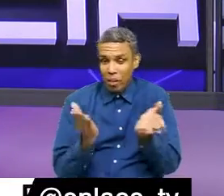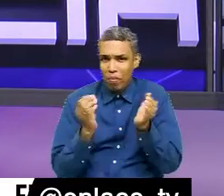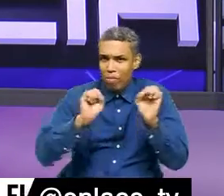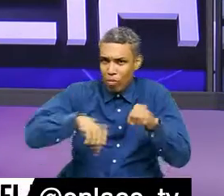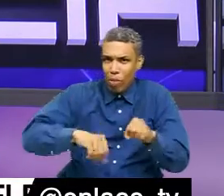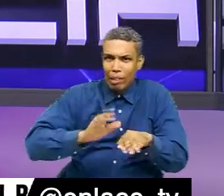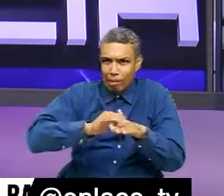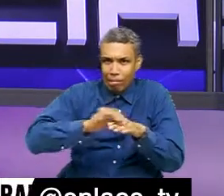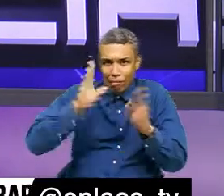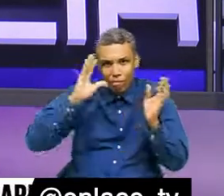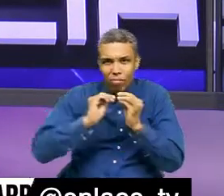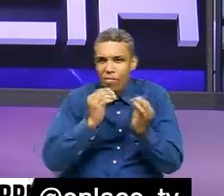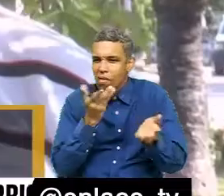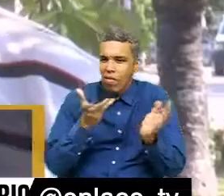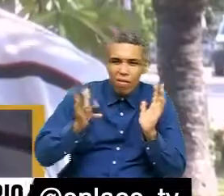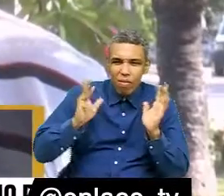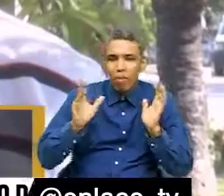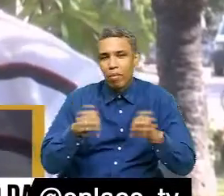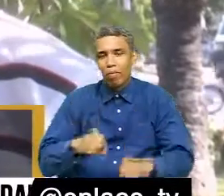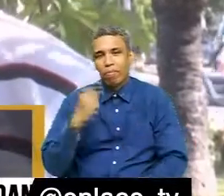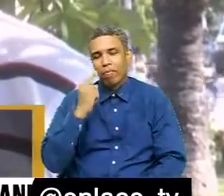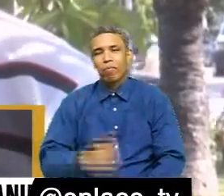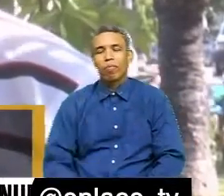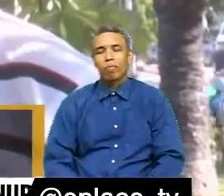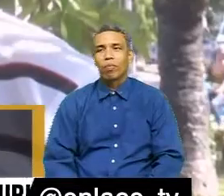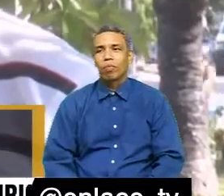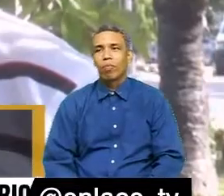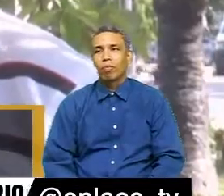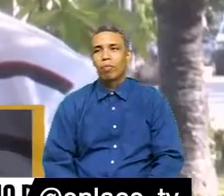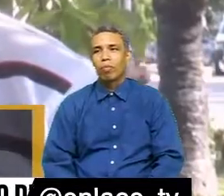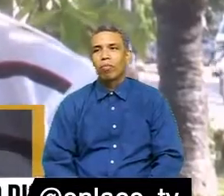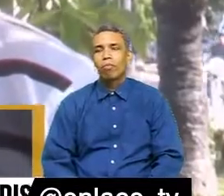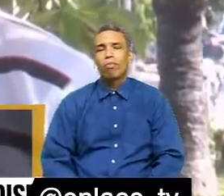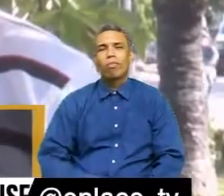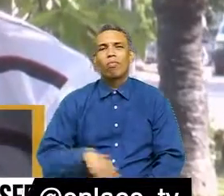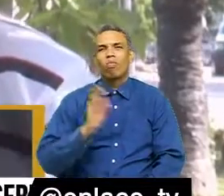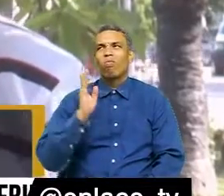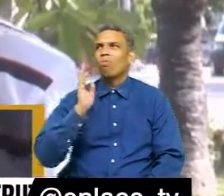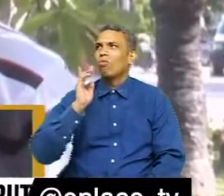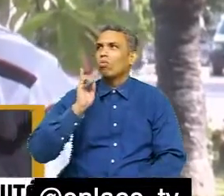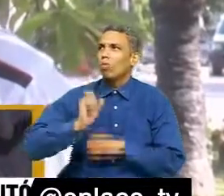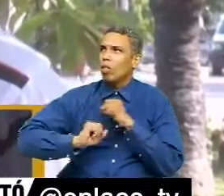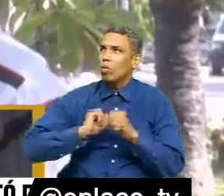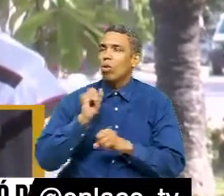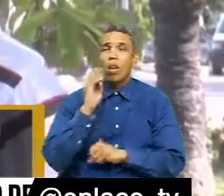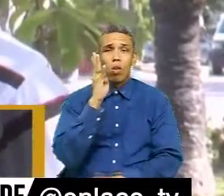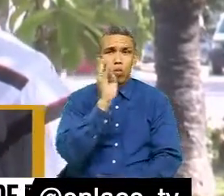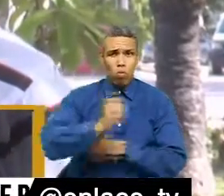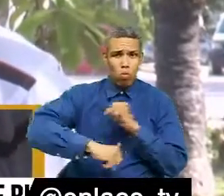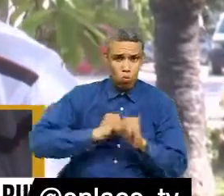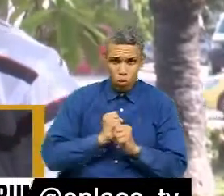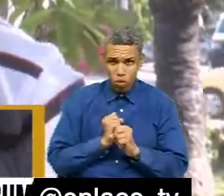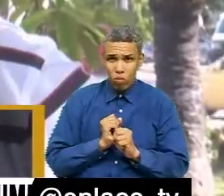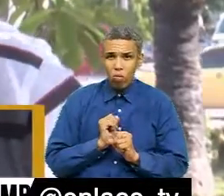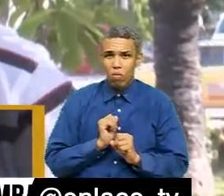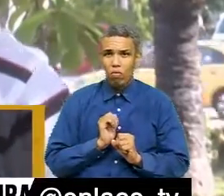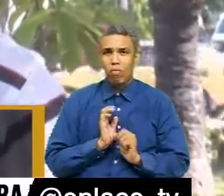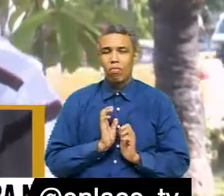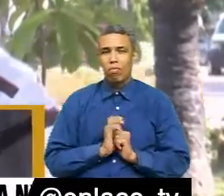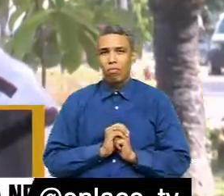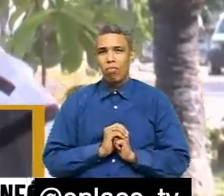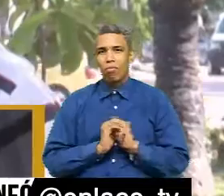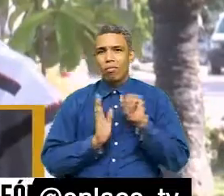compartan experiencias. Esta iniciativa nace ya hace 4 años por nuestro amigo David Guerra, que vive en Nueva York y siempre